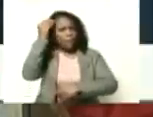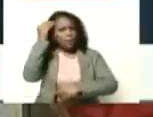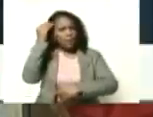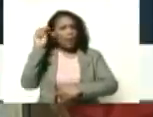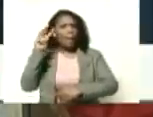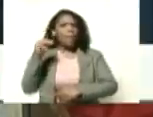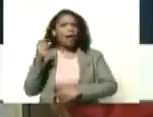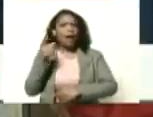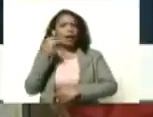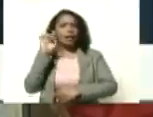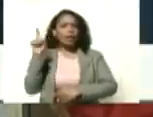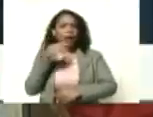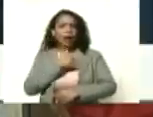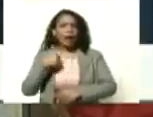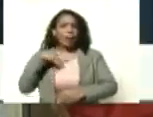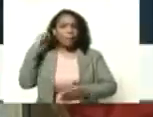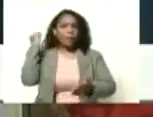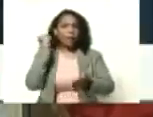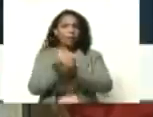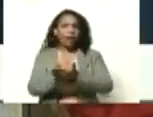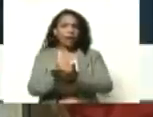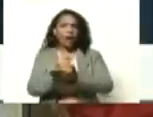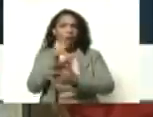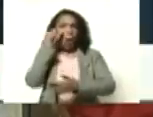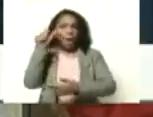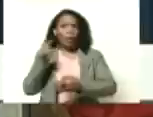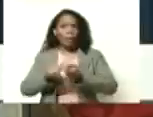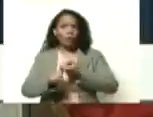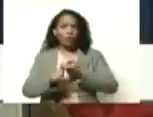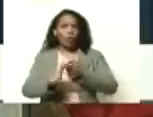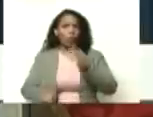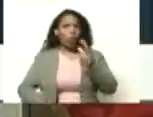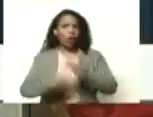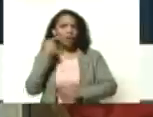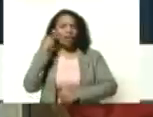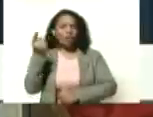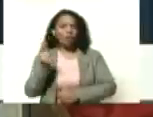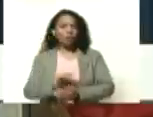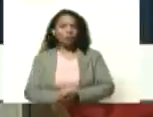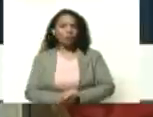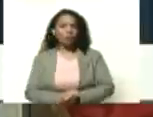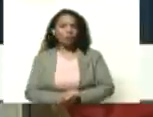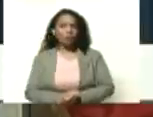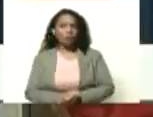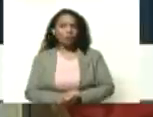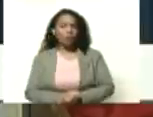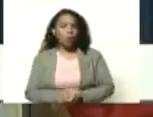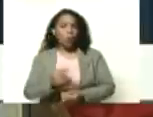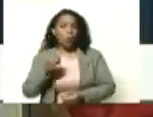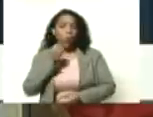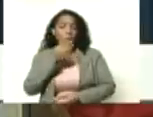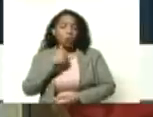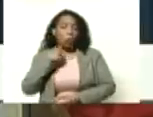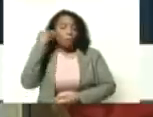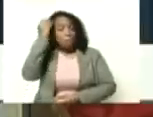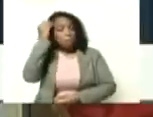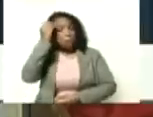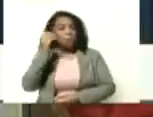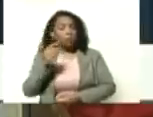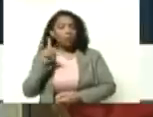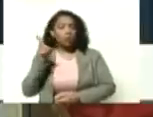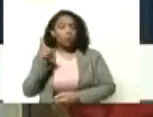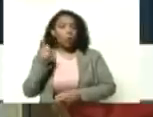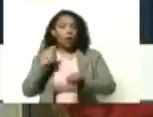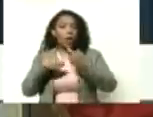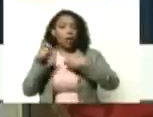kumar hubiese querido matar a carola de una vez dijo bueno yo pienso que por sus